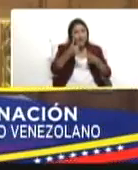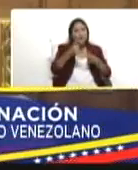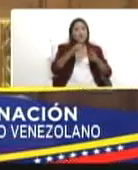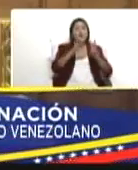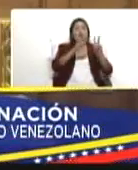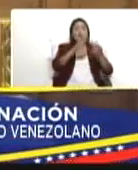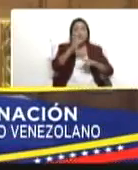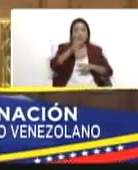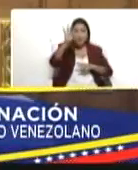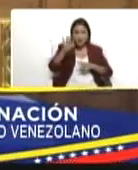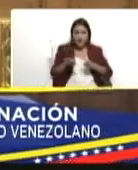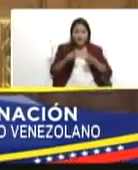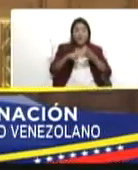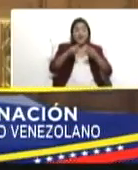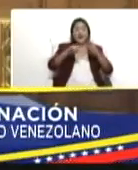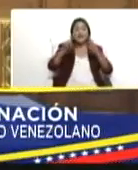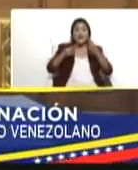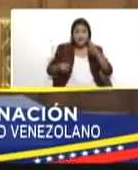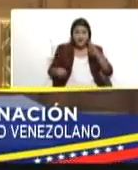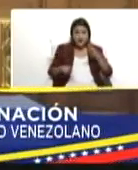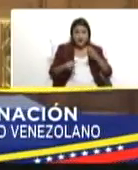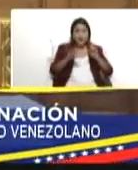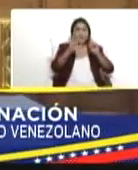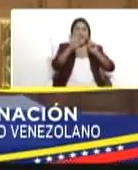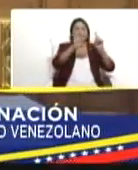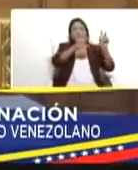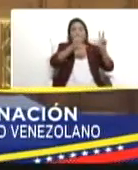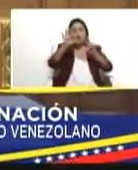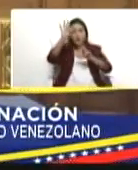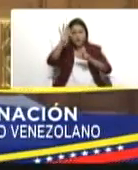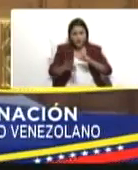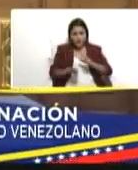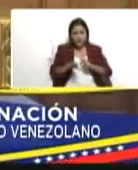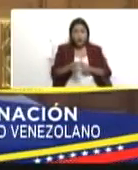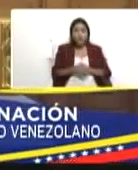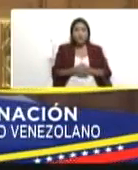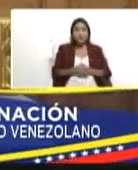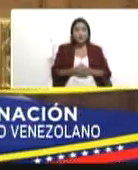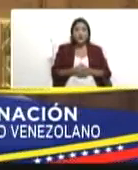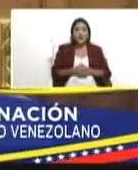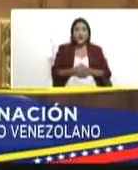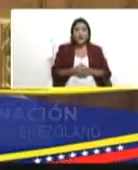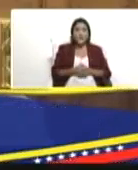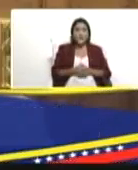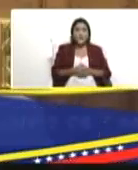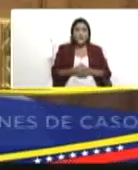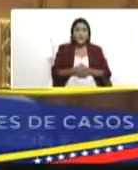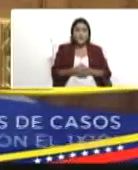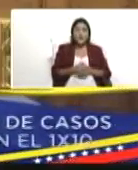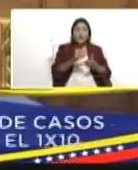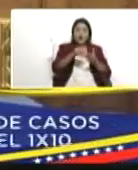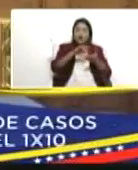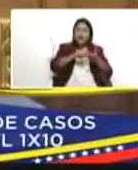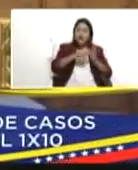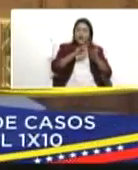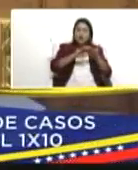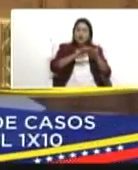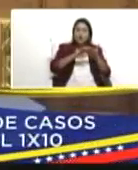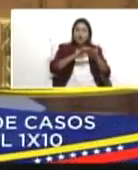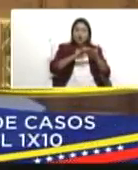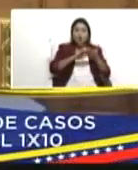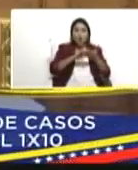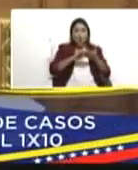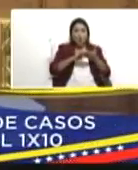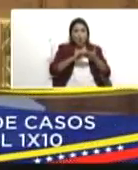74 electricidad 6% son soluciones que hay que buscar